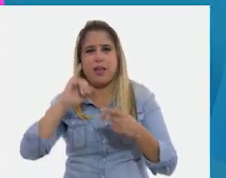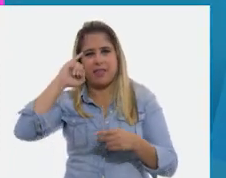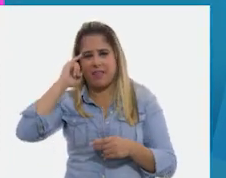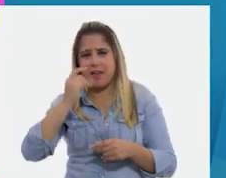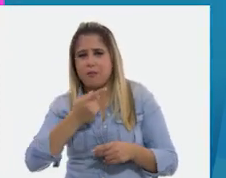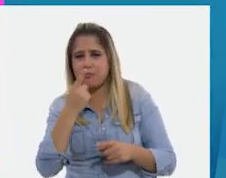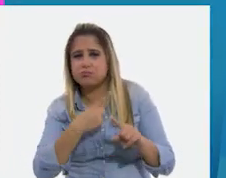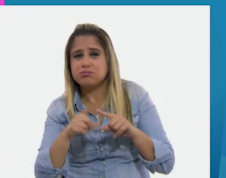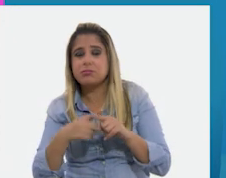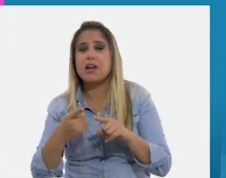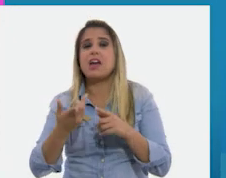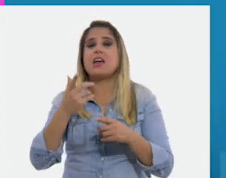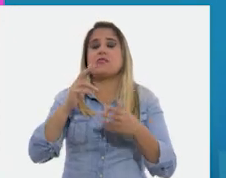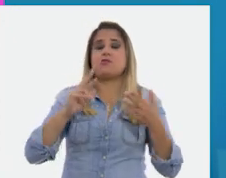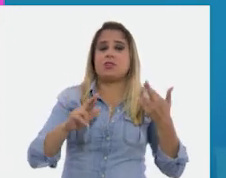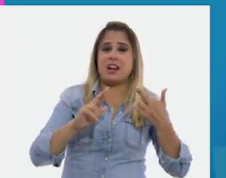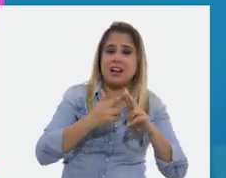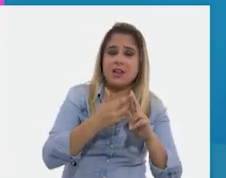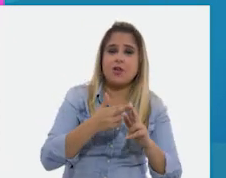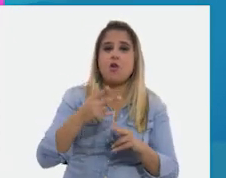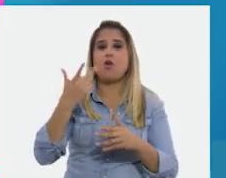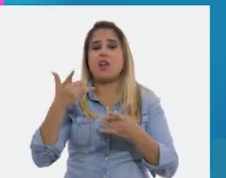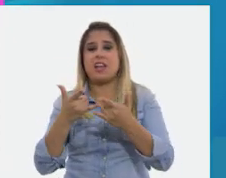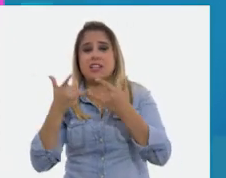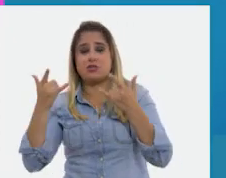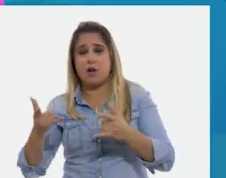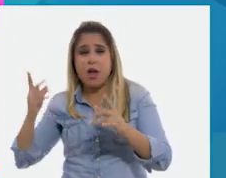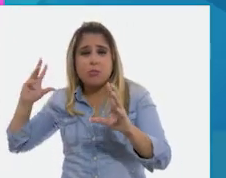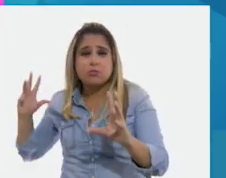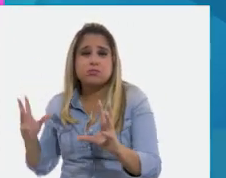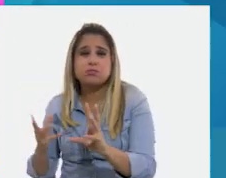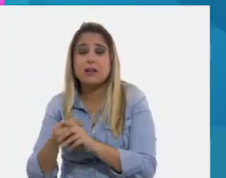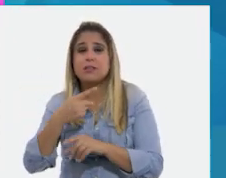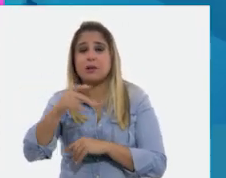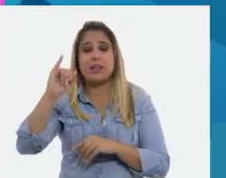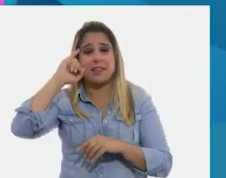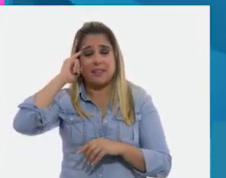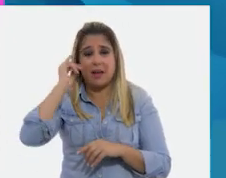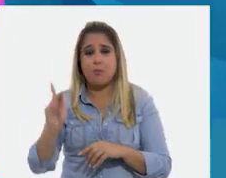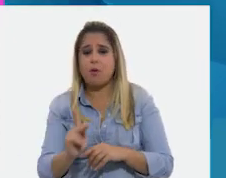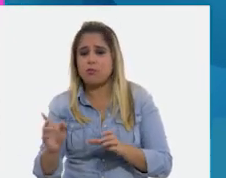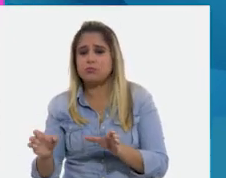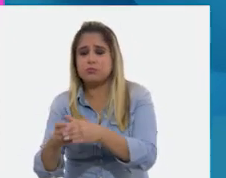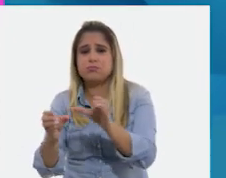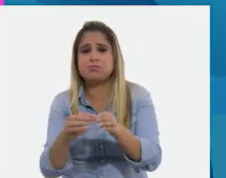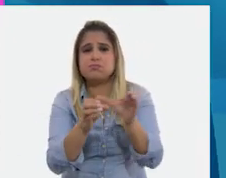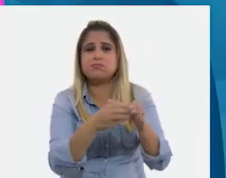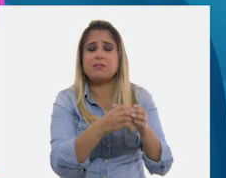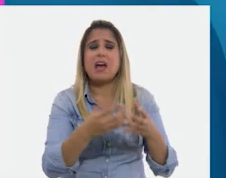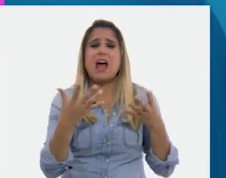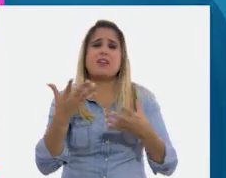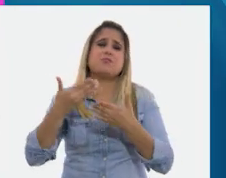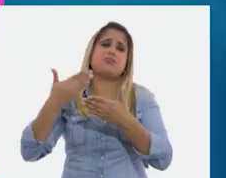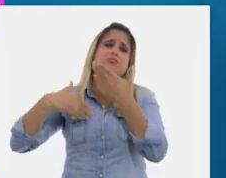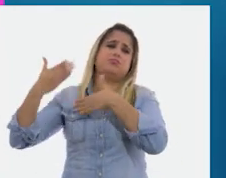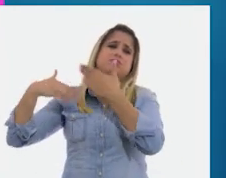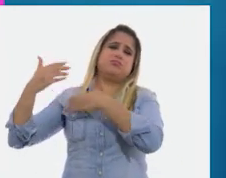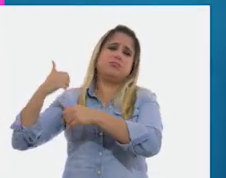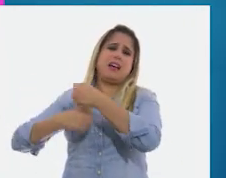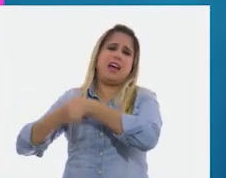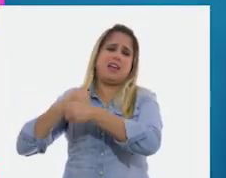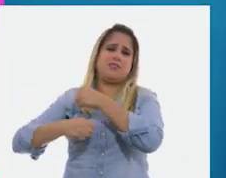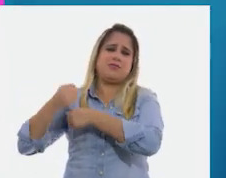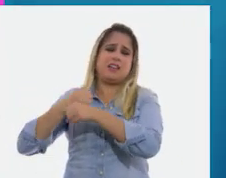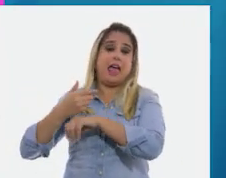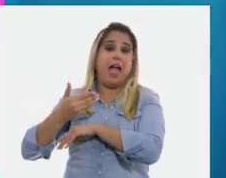historia. Muchos de estos grupos corresponden a pueblos indígenas y tienen tradiciones que practican desde hace muchos años, antes de